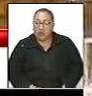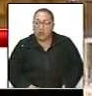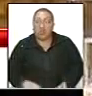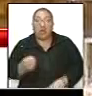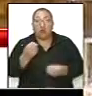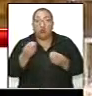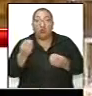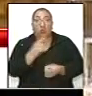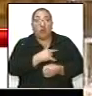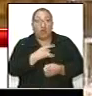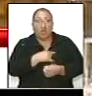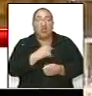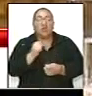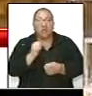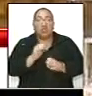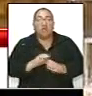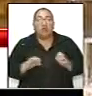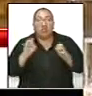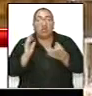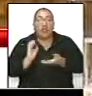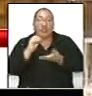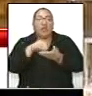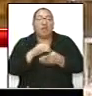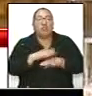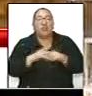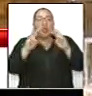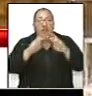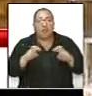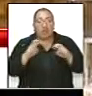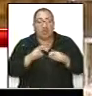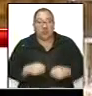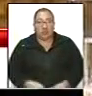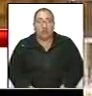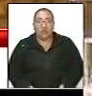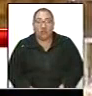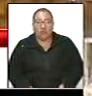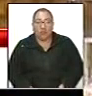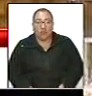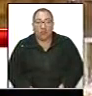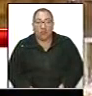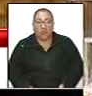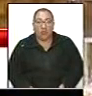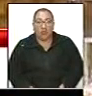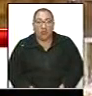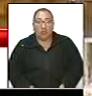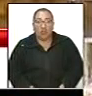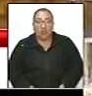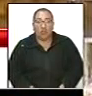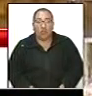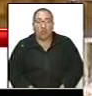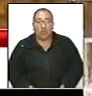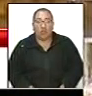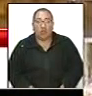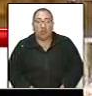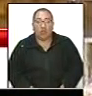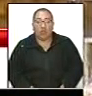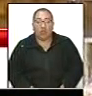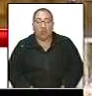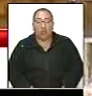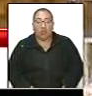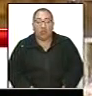más importante hacia la investigación. Como resultado de eso, tenemos